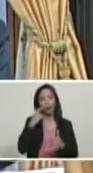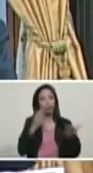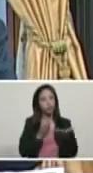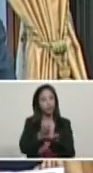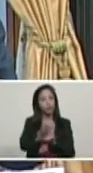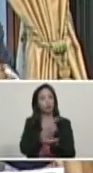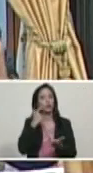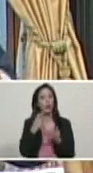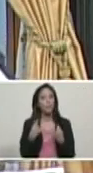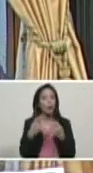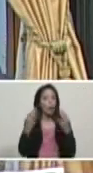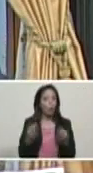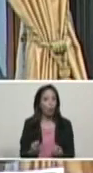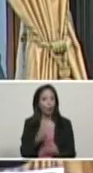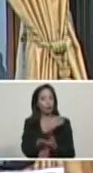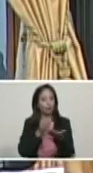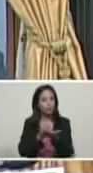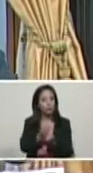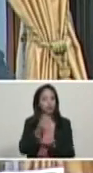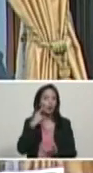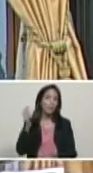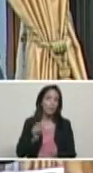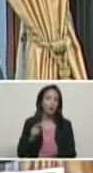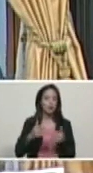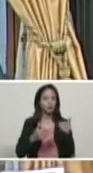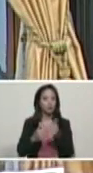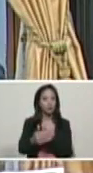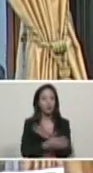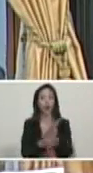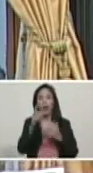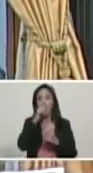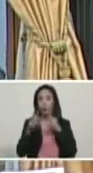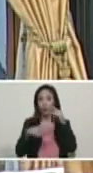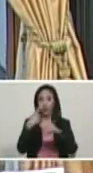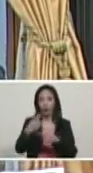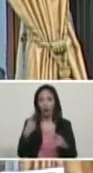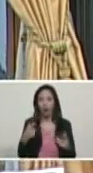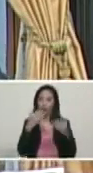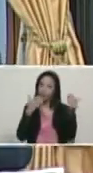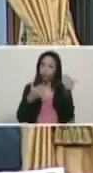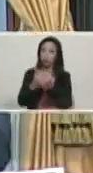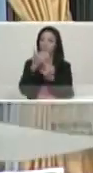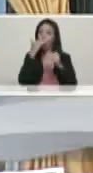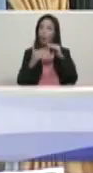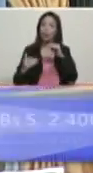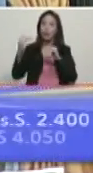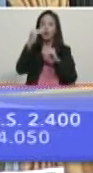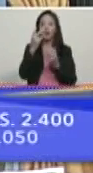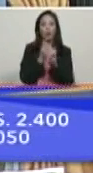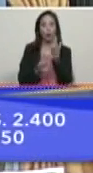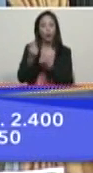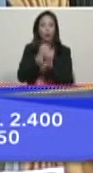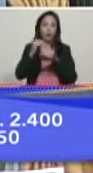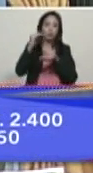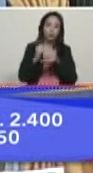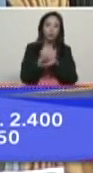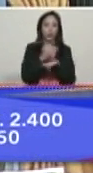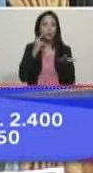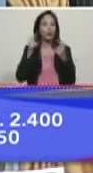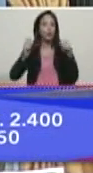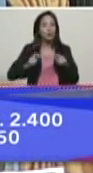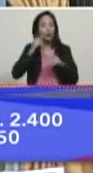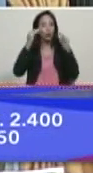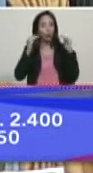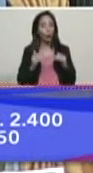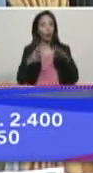avanzando en el transcurso de estos meses del año 2019 hacia un nivel de estabilidad necesaria,